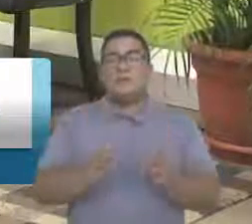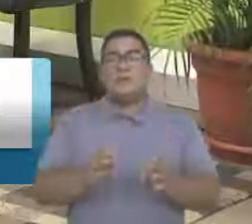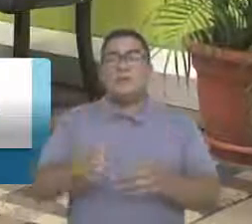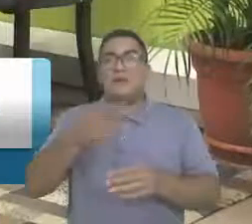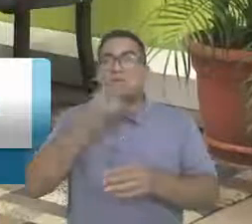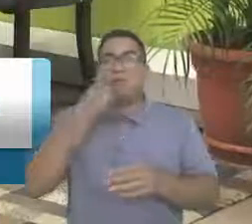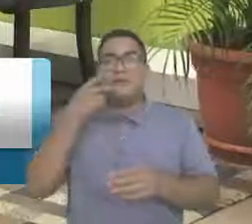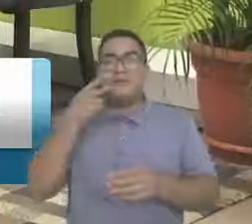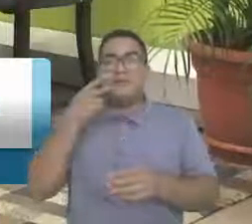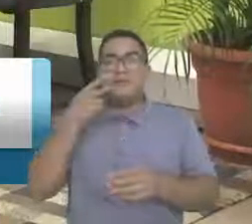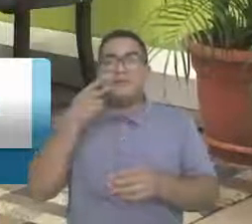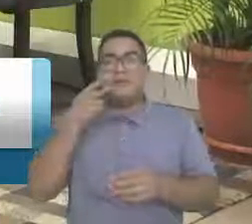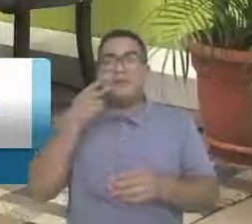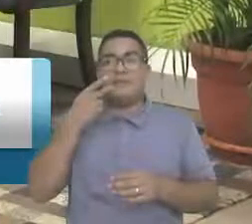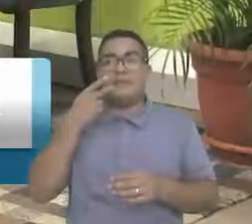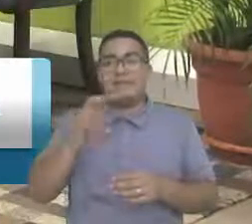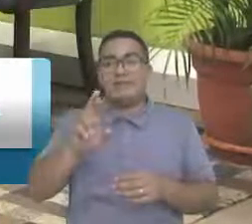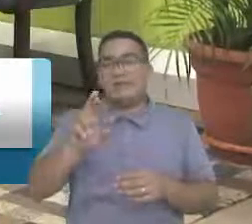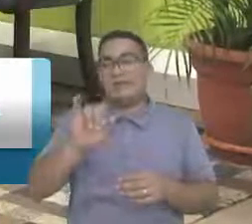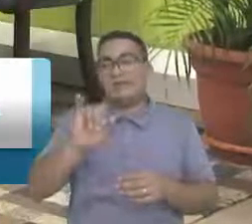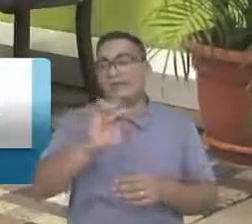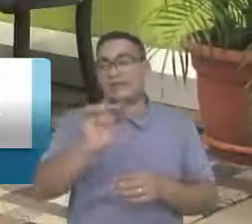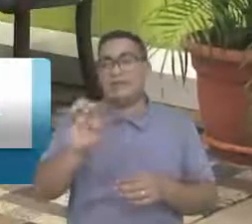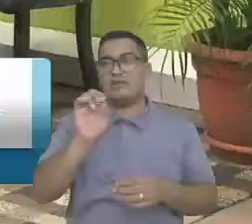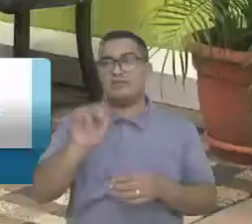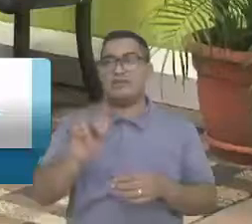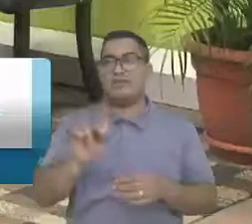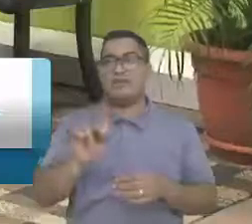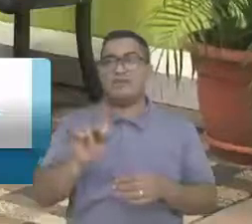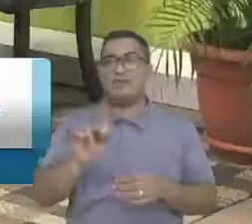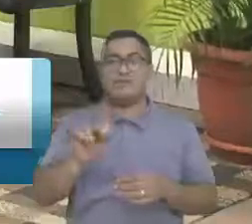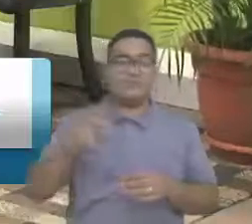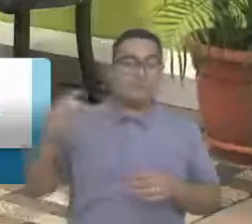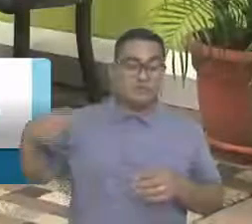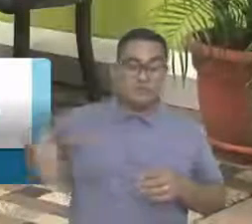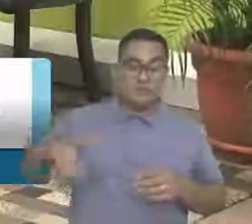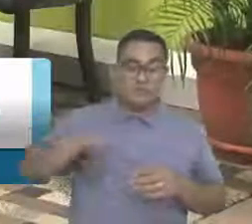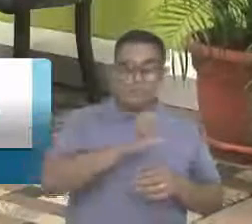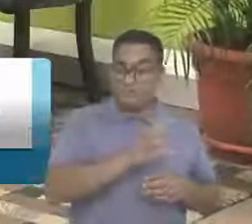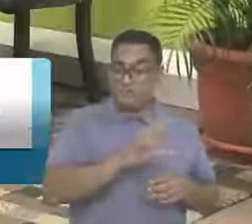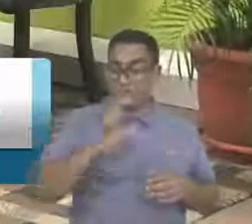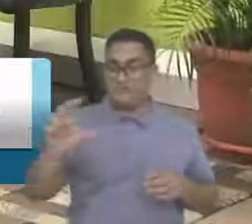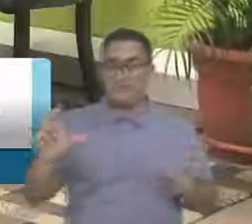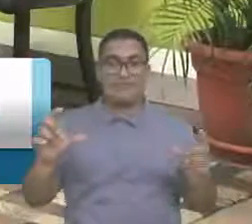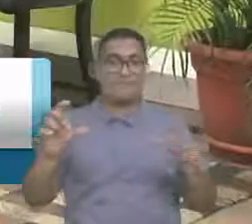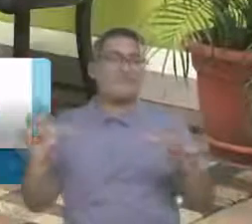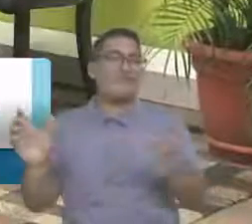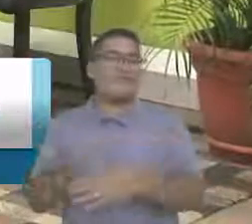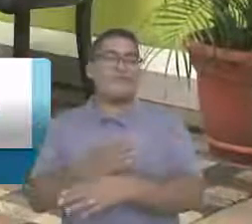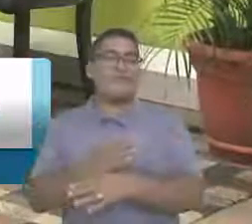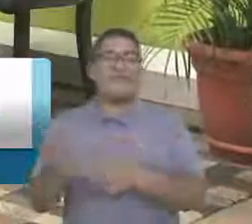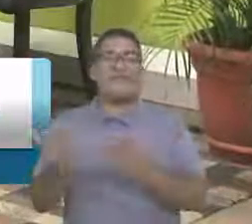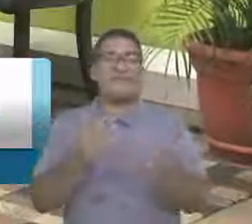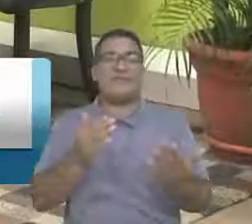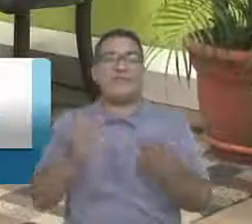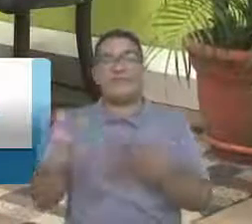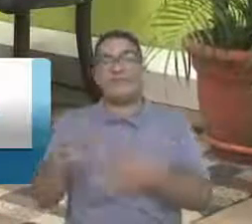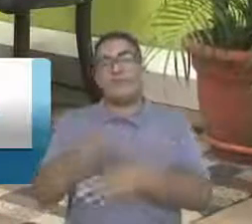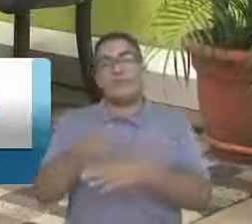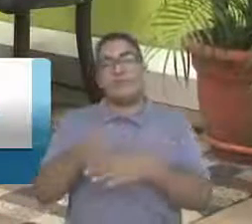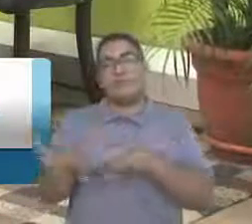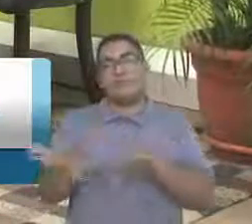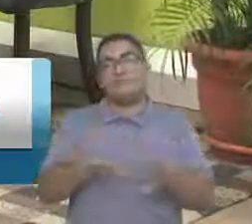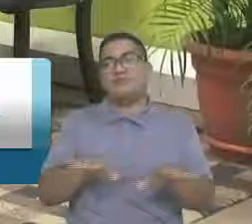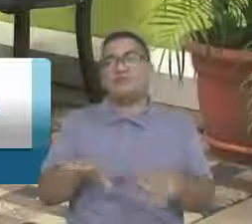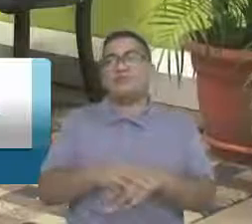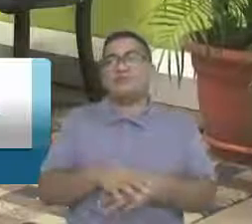papá estaba dispuesto a donar su riñón, pero no era compatible, lamentablemente. Sí, eso pasa. Sí, obviamente para